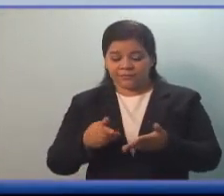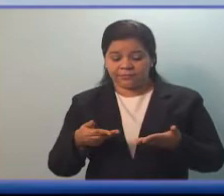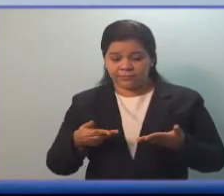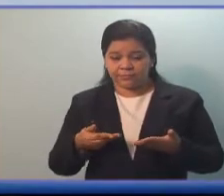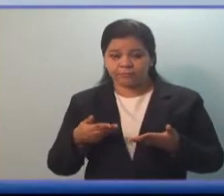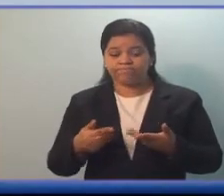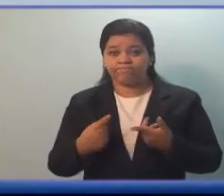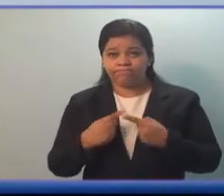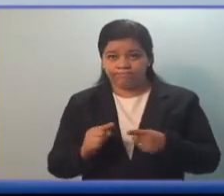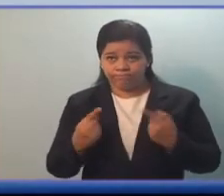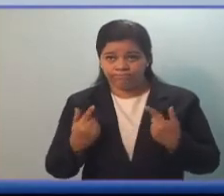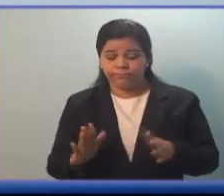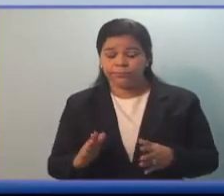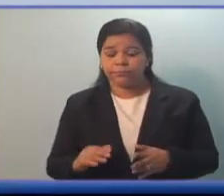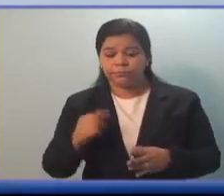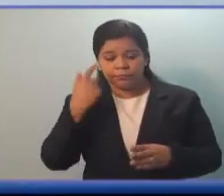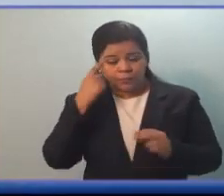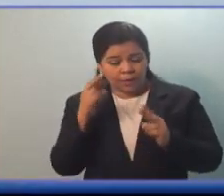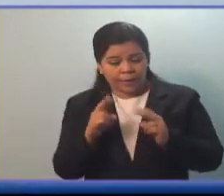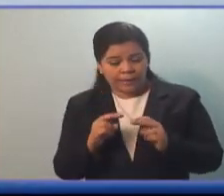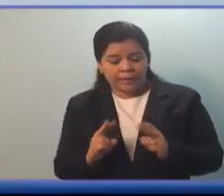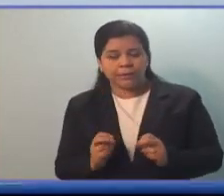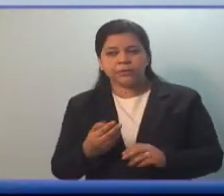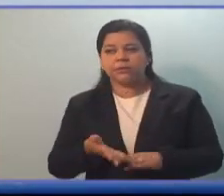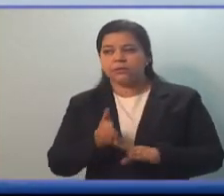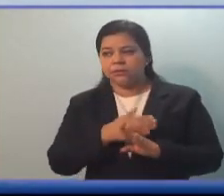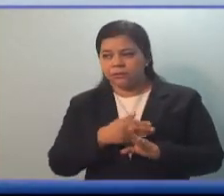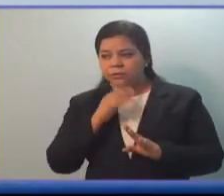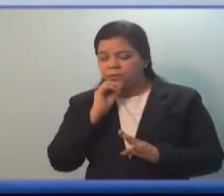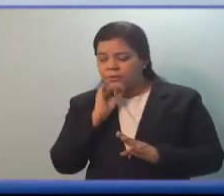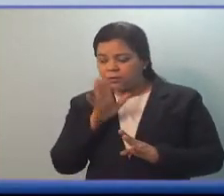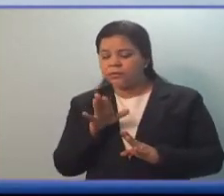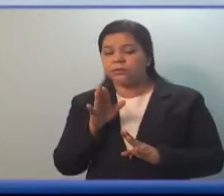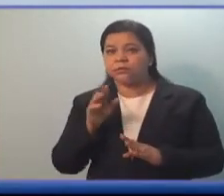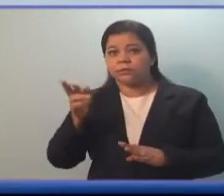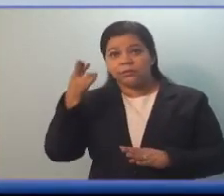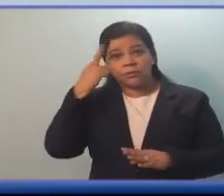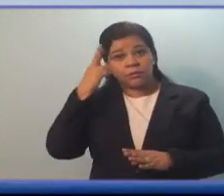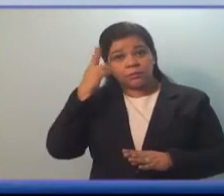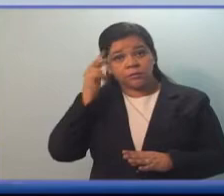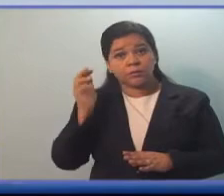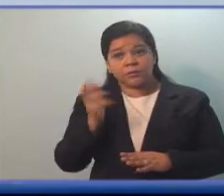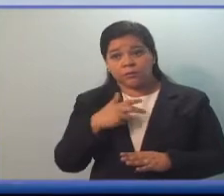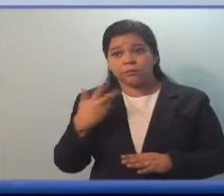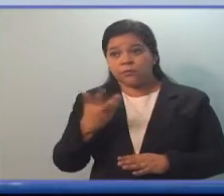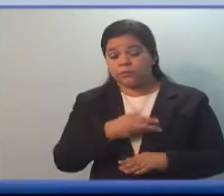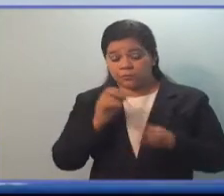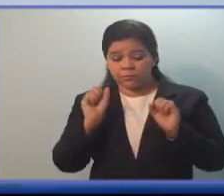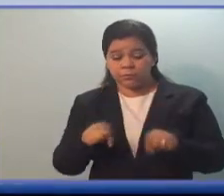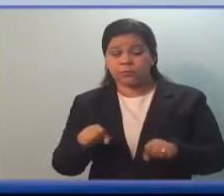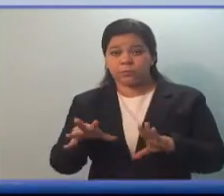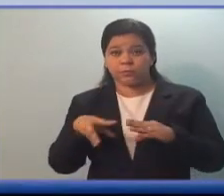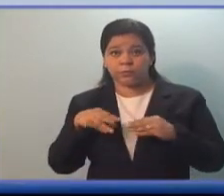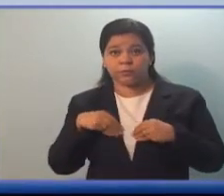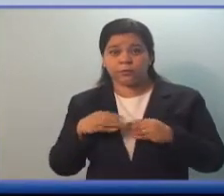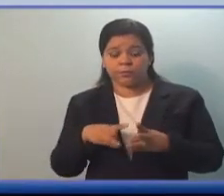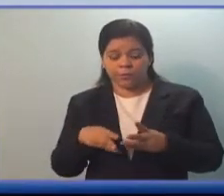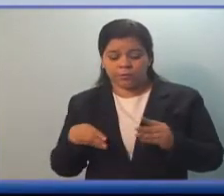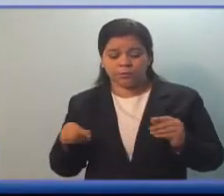por aquí donde yo les mencionaba también los criterios que se deben de tomar en cuenta para